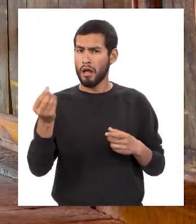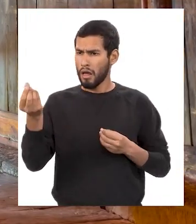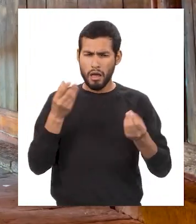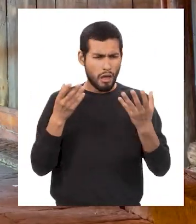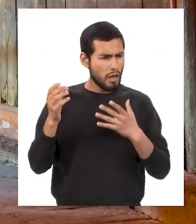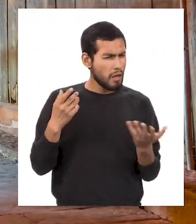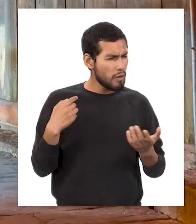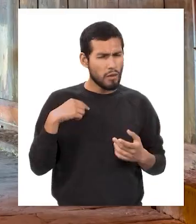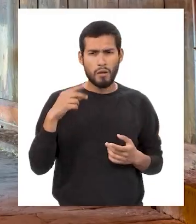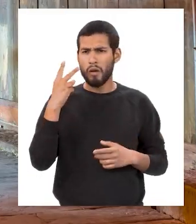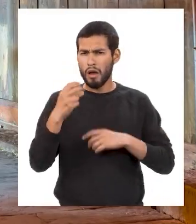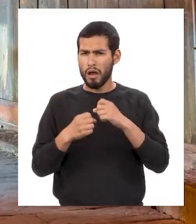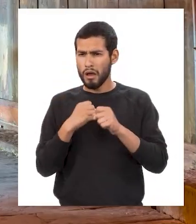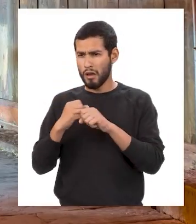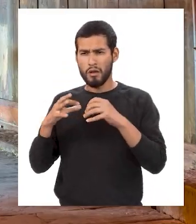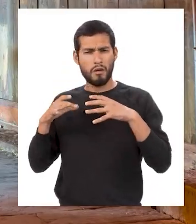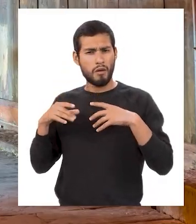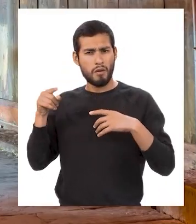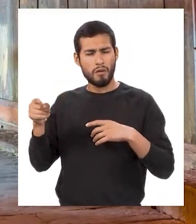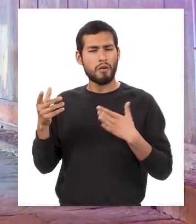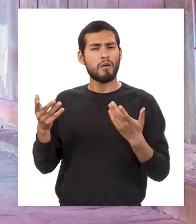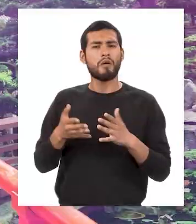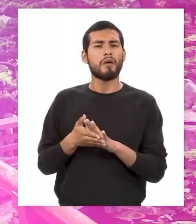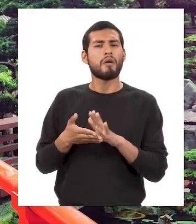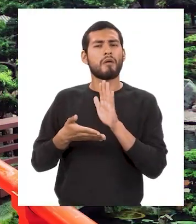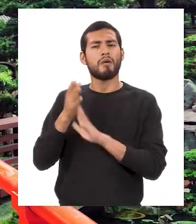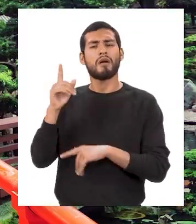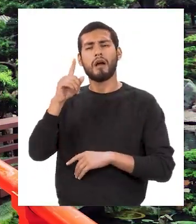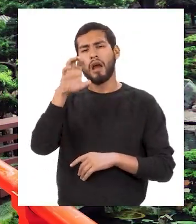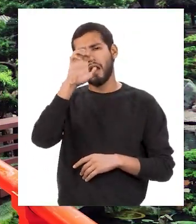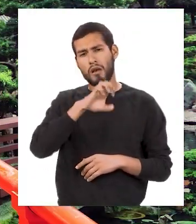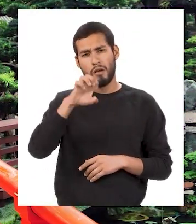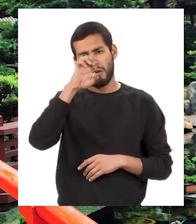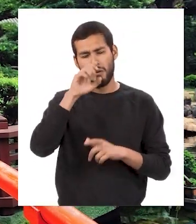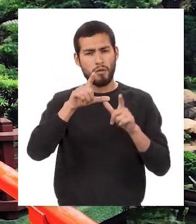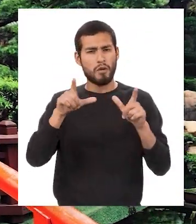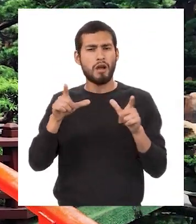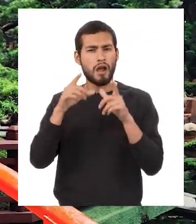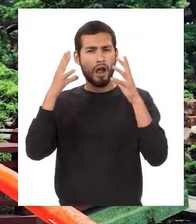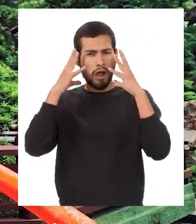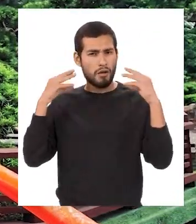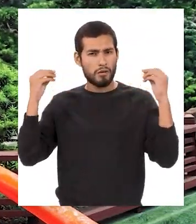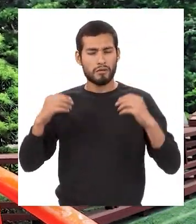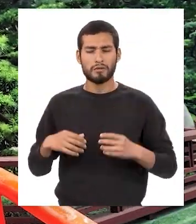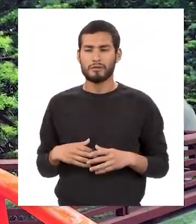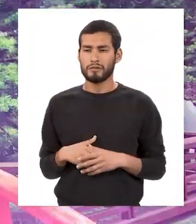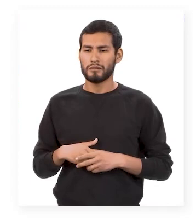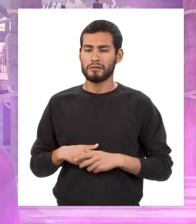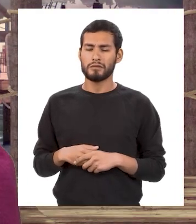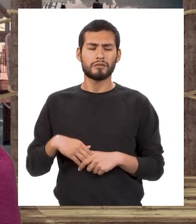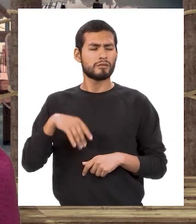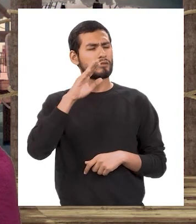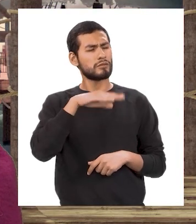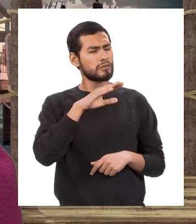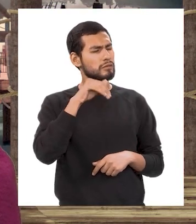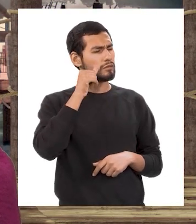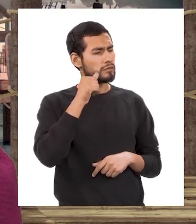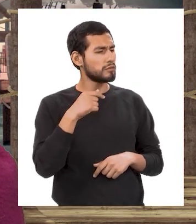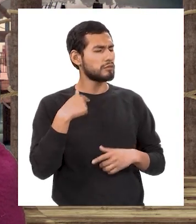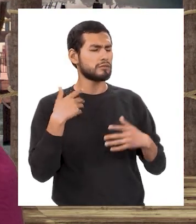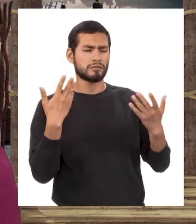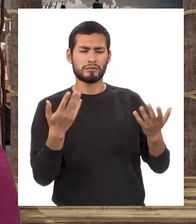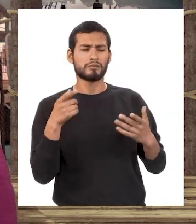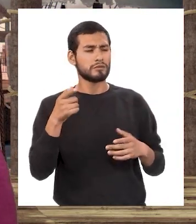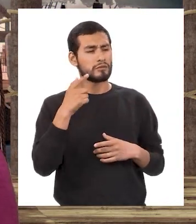le dijeron que luego de hacer 2 años de fortuna, se había ido a Europa, a Holanda. Mi querida